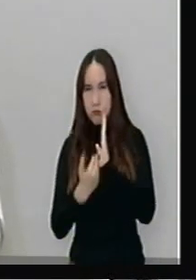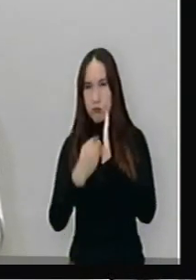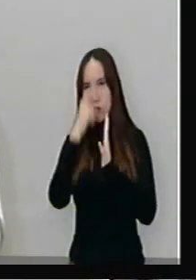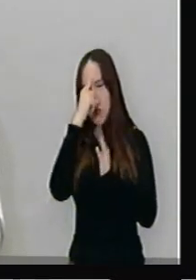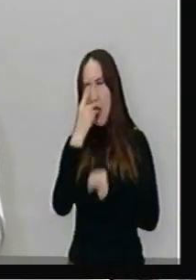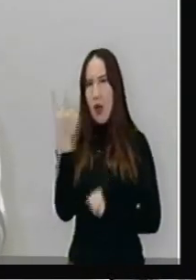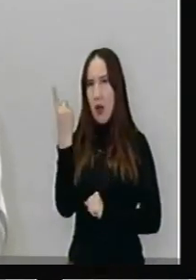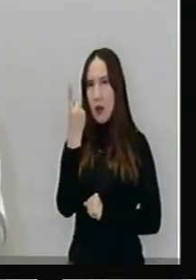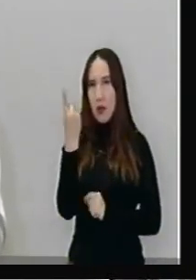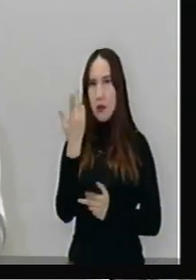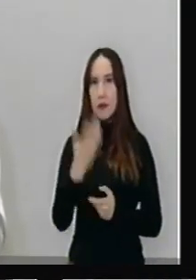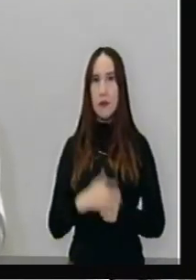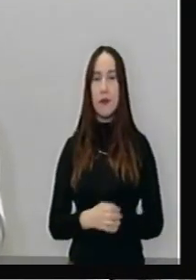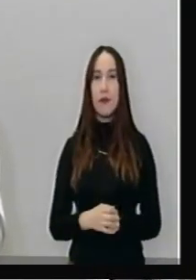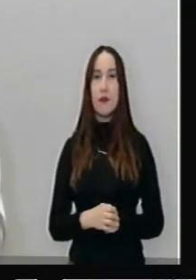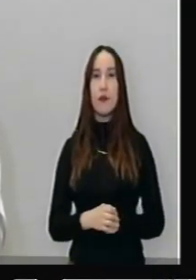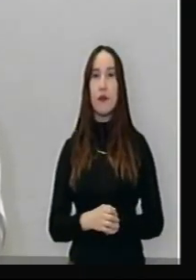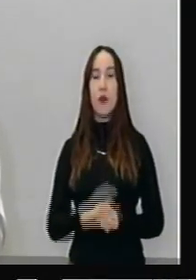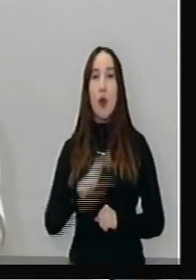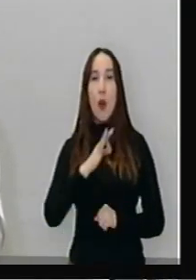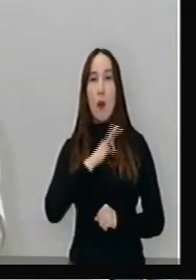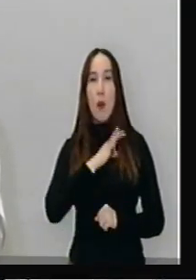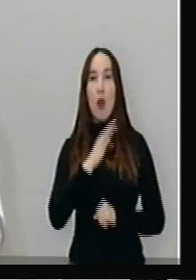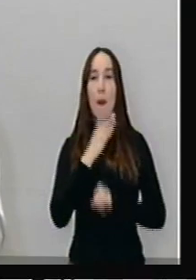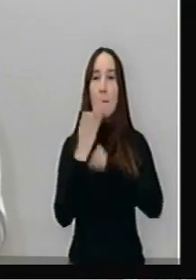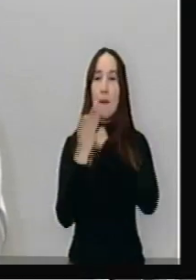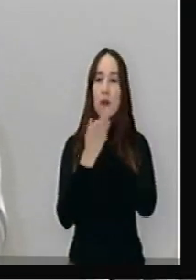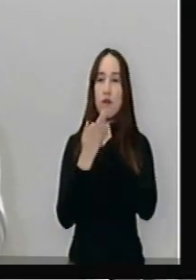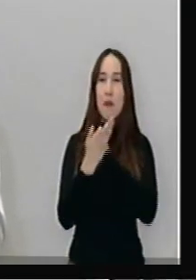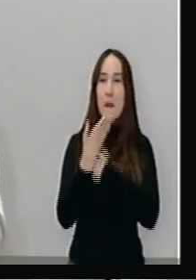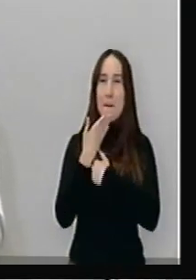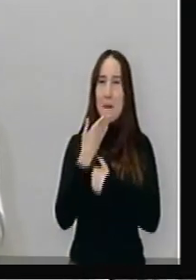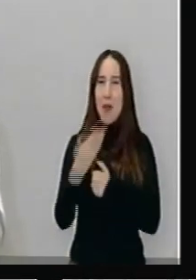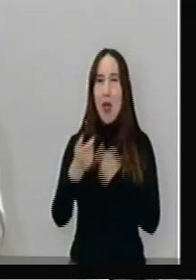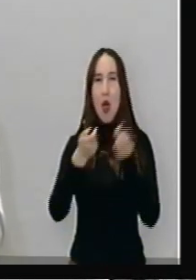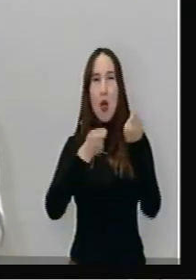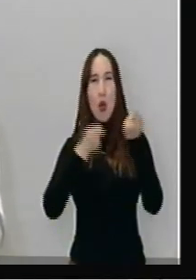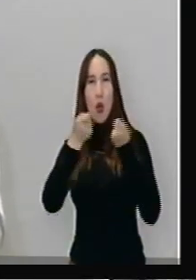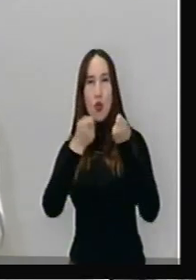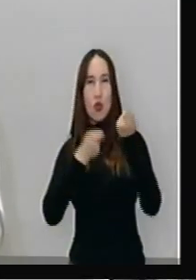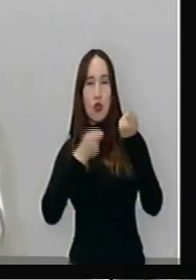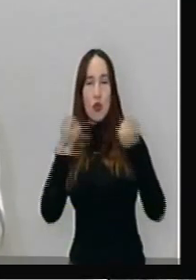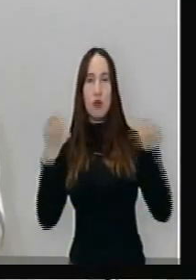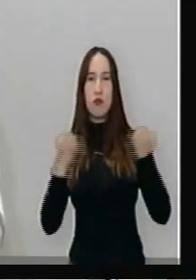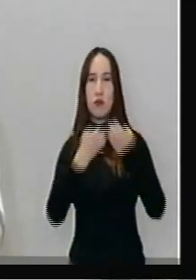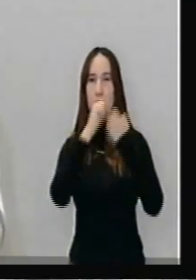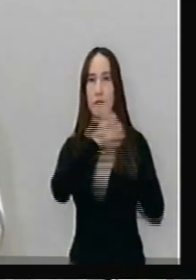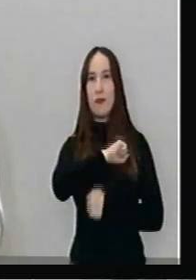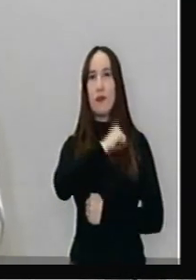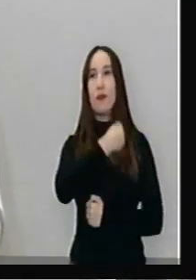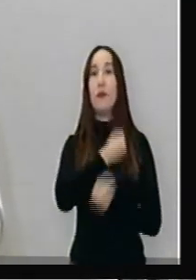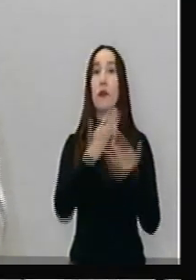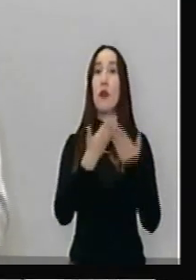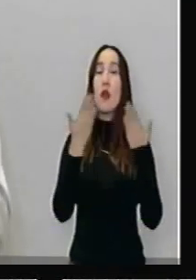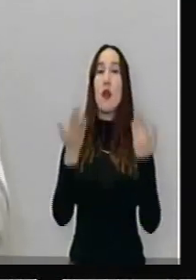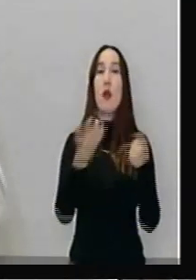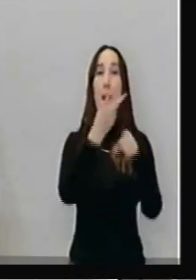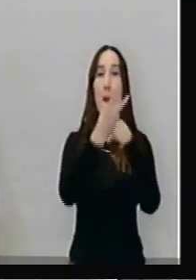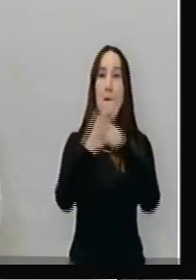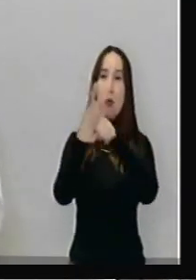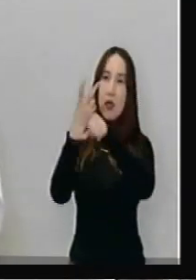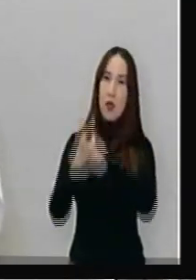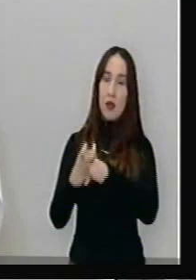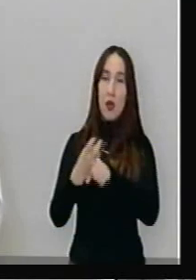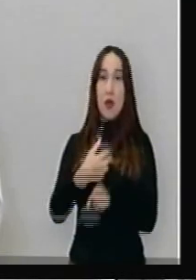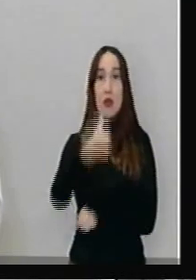permitir tener los mejores resultados para el control de esta epidemia. Entonces, ahí está la invitación.